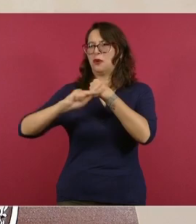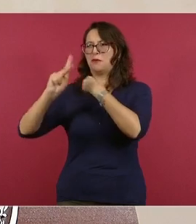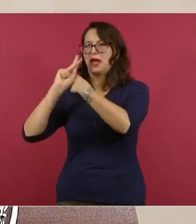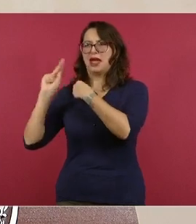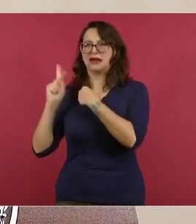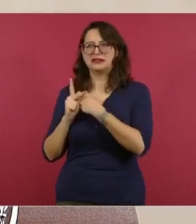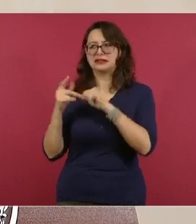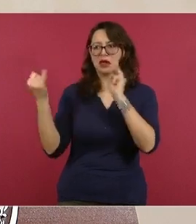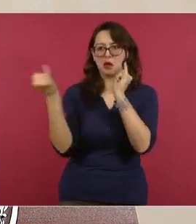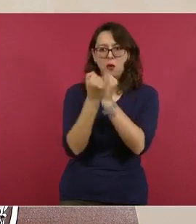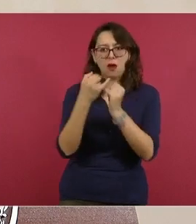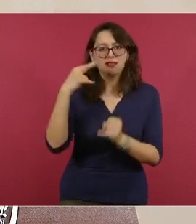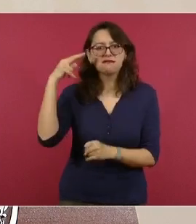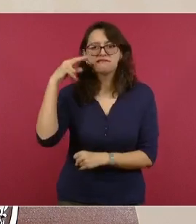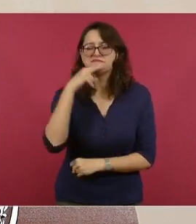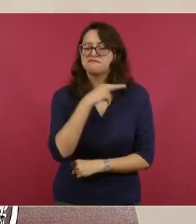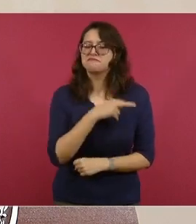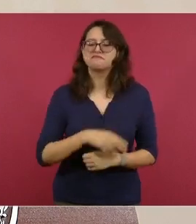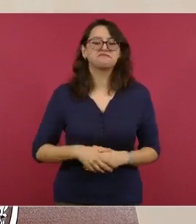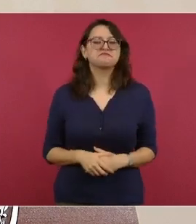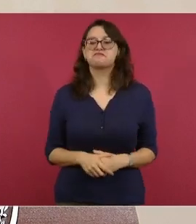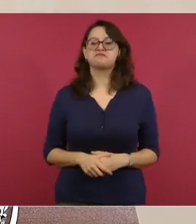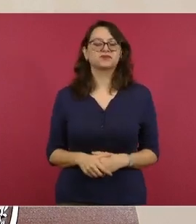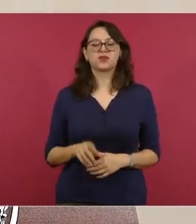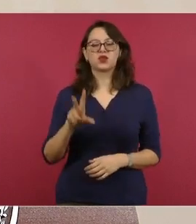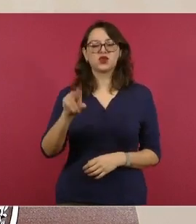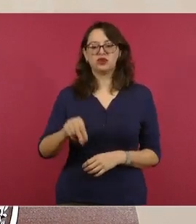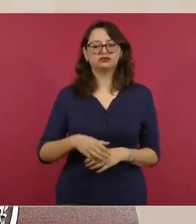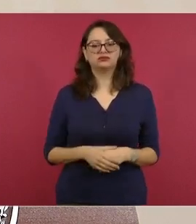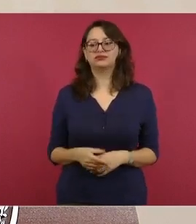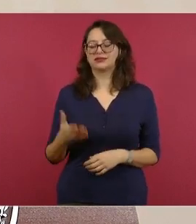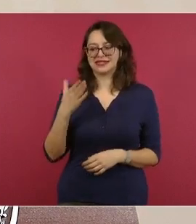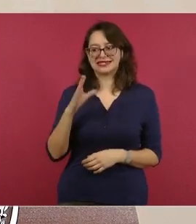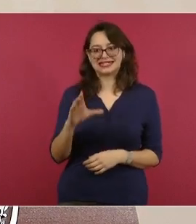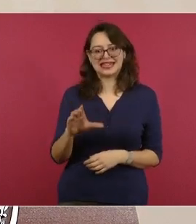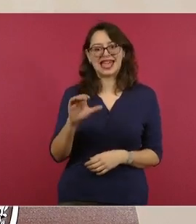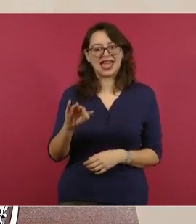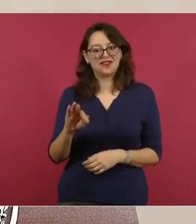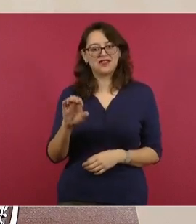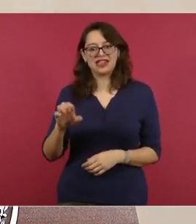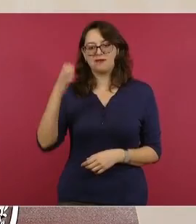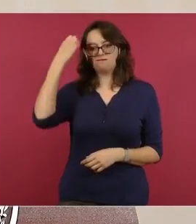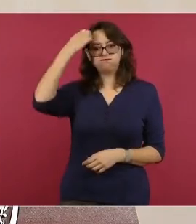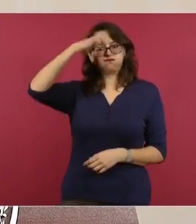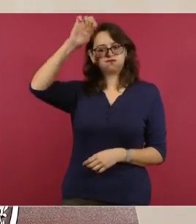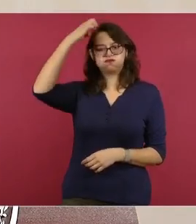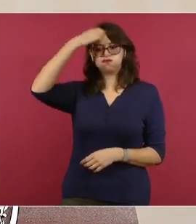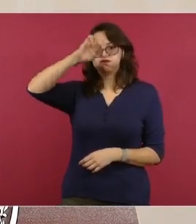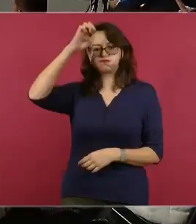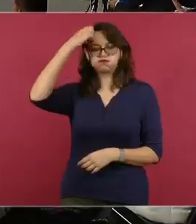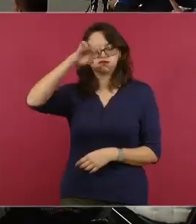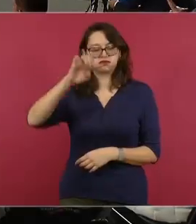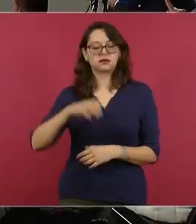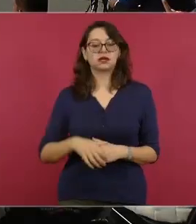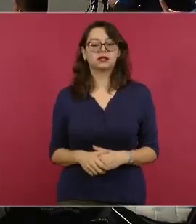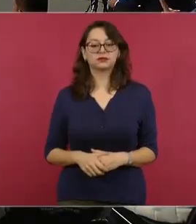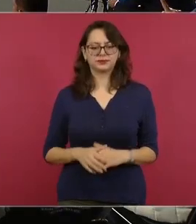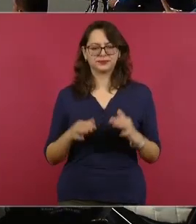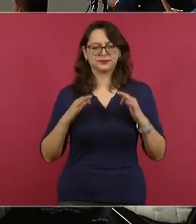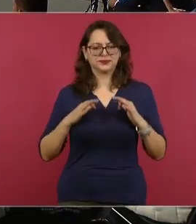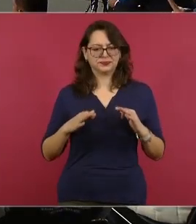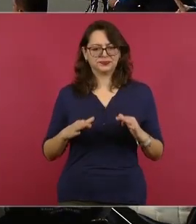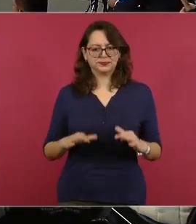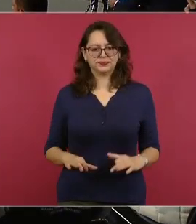que estamos enfrentando. Ya, que nos quede esa tranquilidad. ¿Eh?